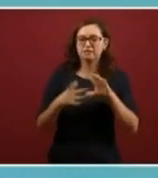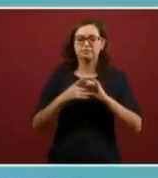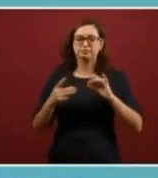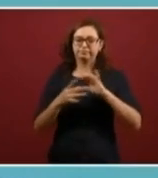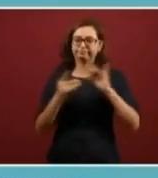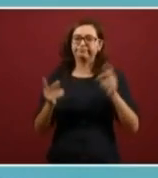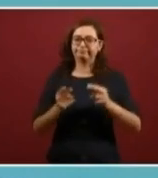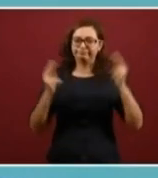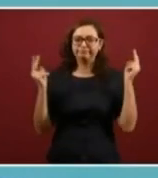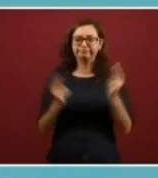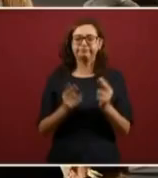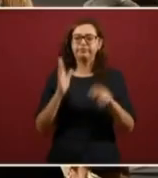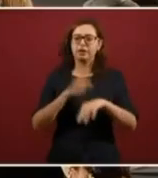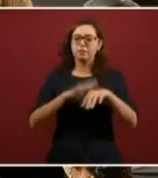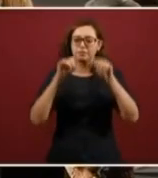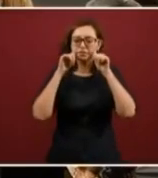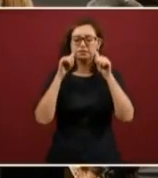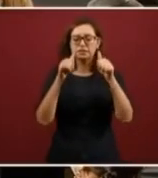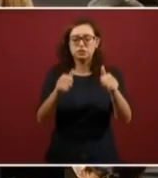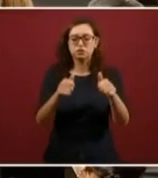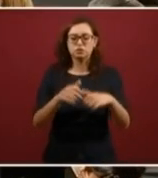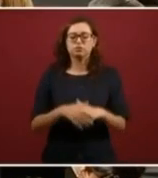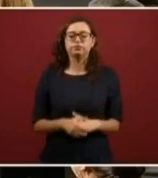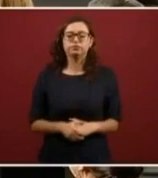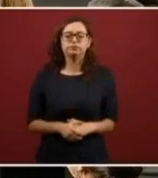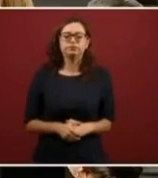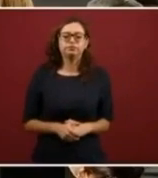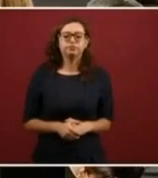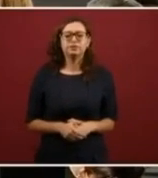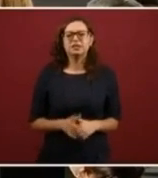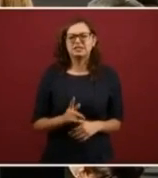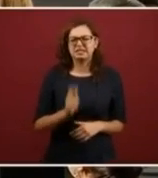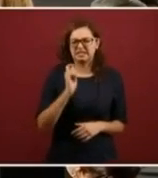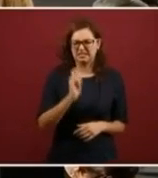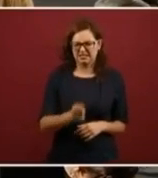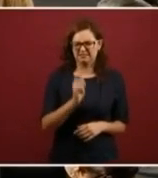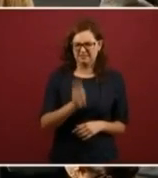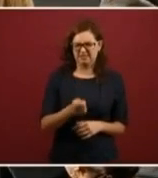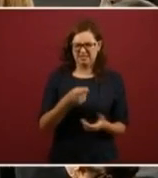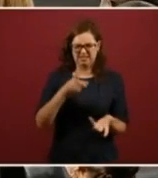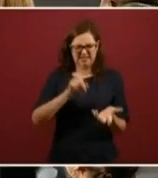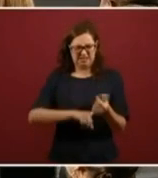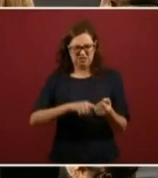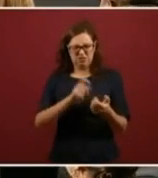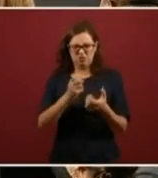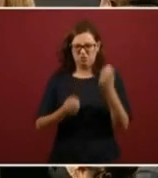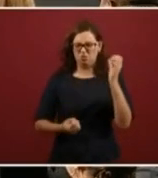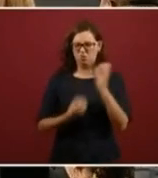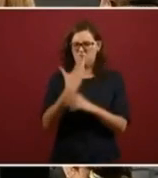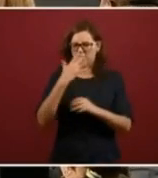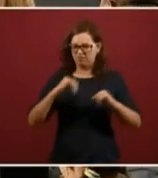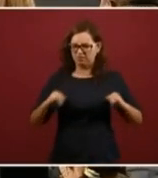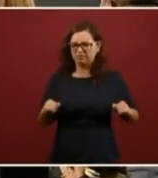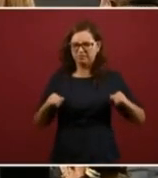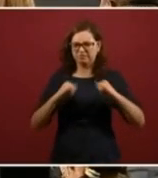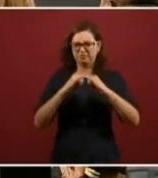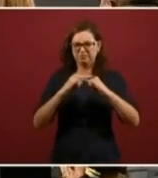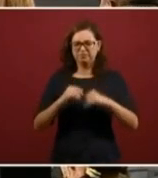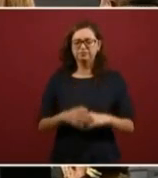explicación y atención. ¿En qué consiste? Bueno, lo primero que hay que señalar es que